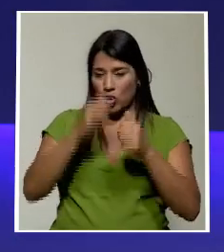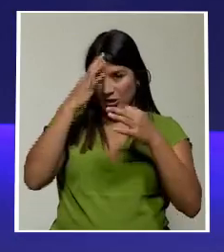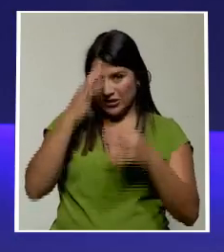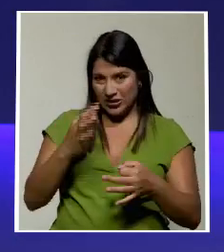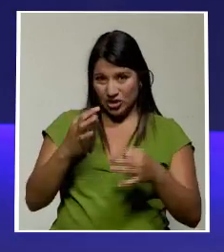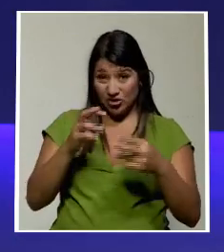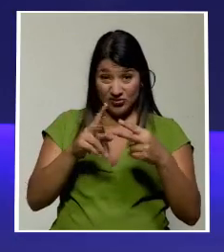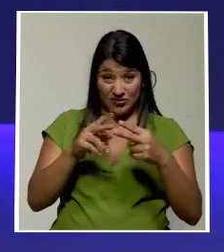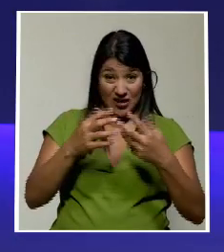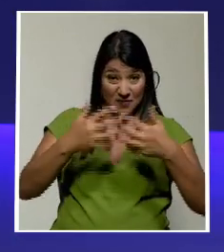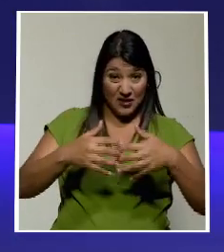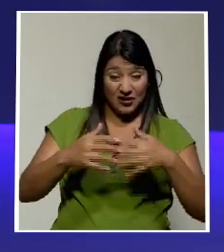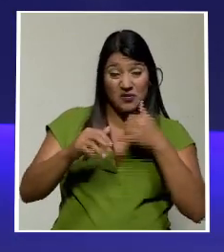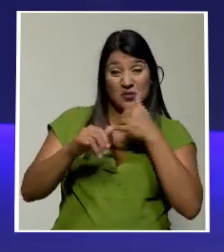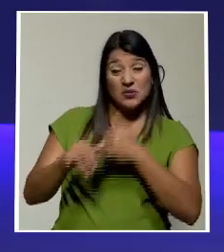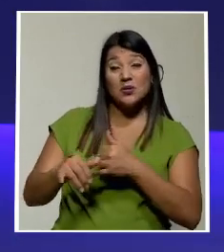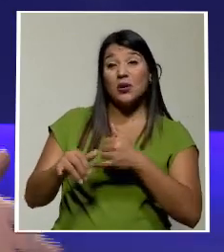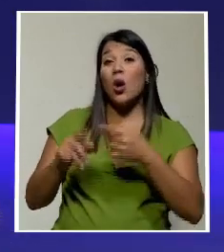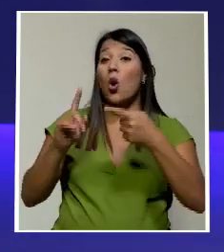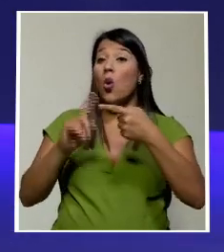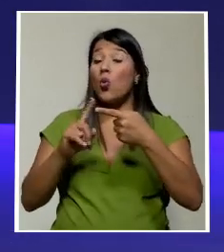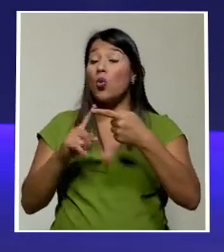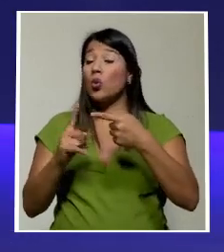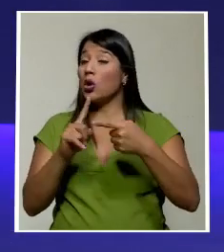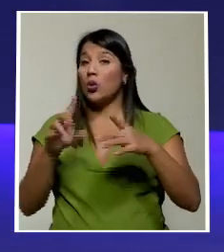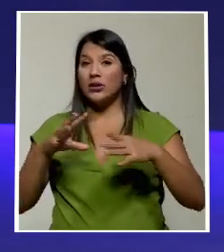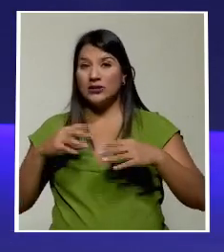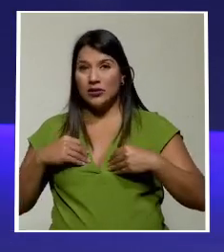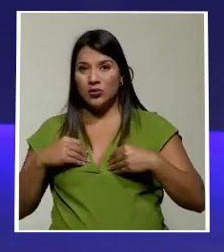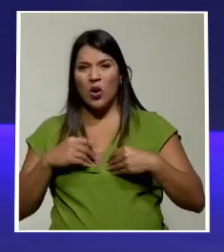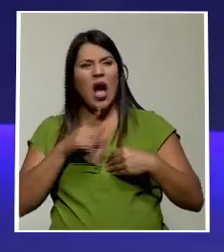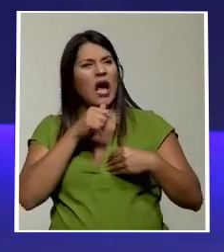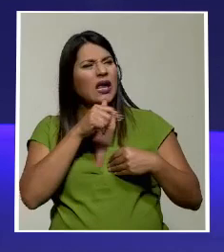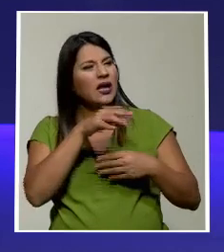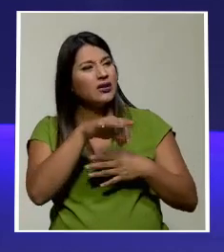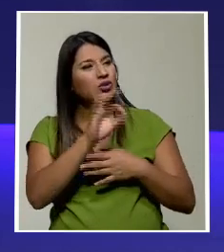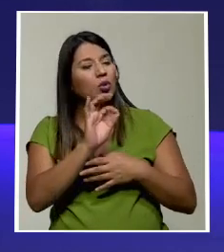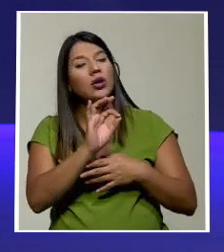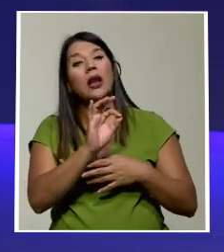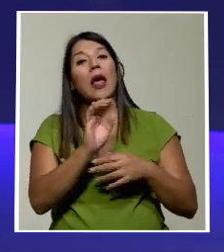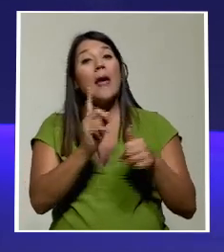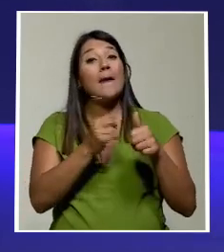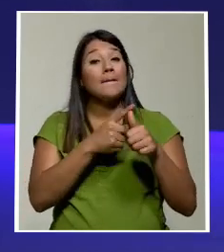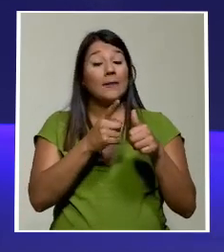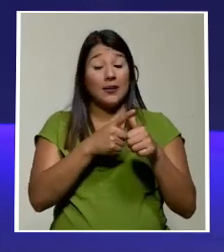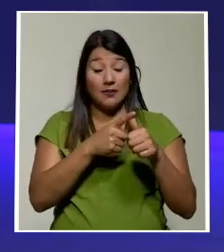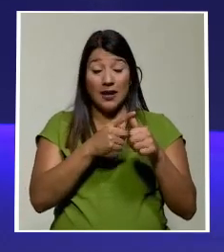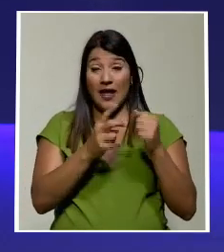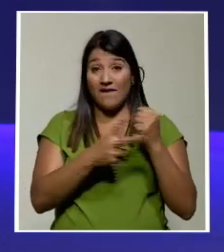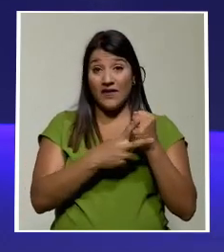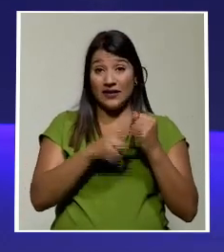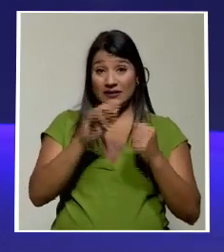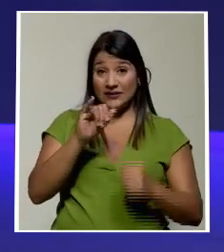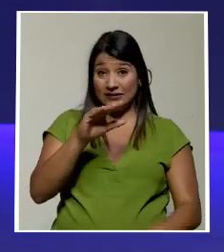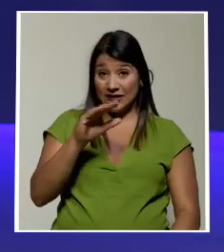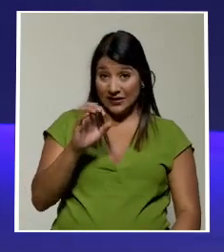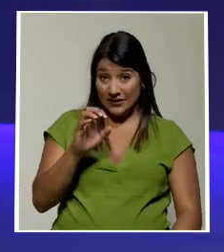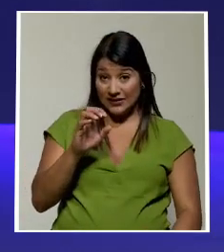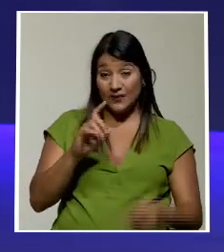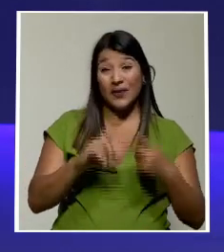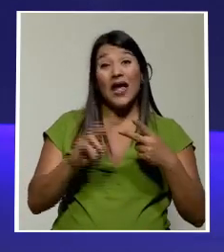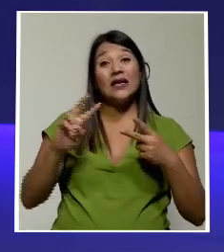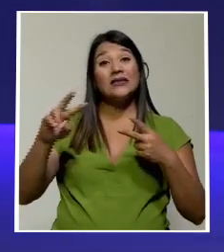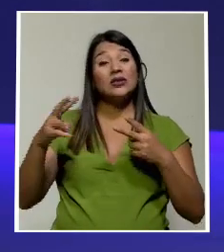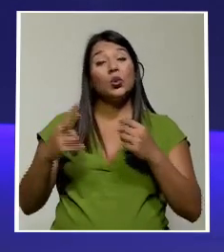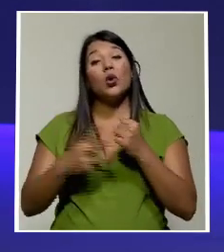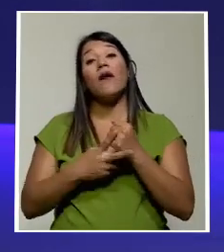de las apelaciones la declaró sin lugar completamente. ¿A quién se adjudicó? En la primera ronda se adjudicó al ICE, en esta segunda